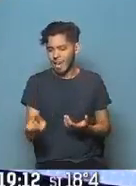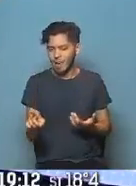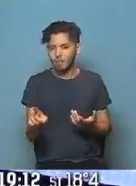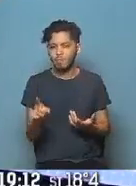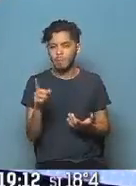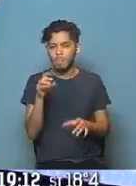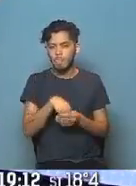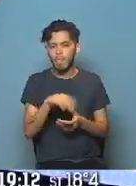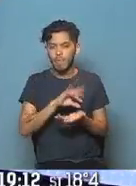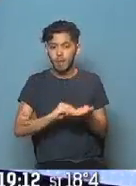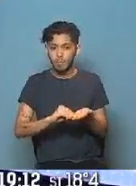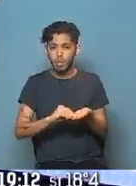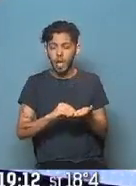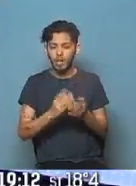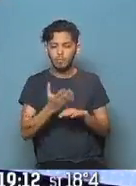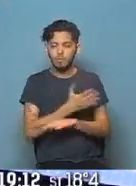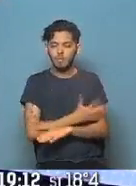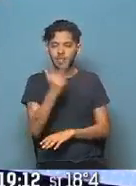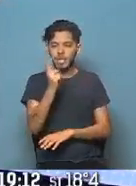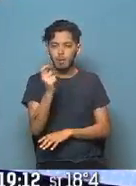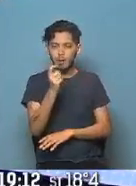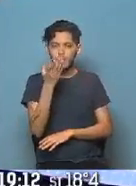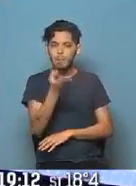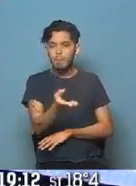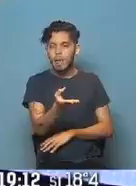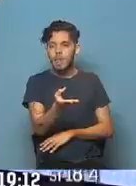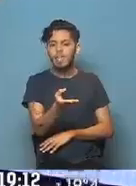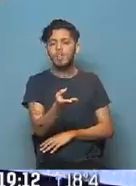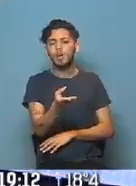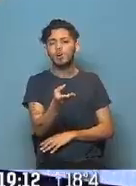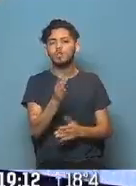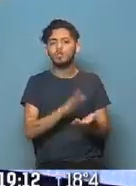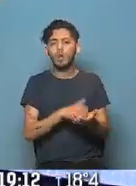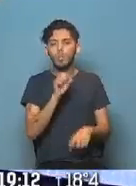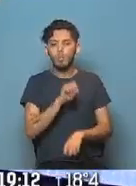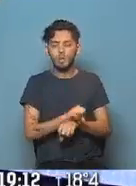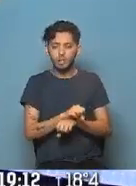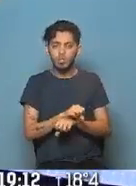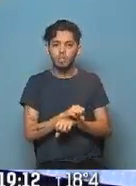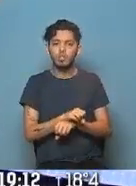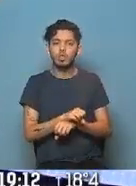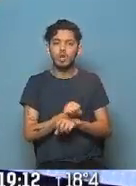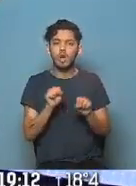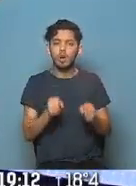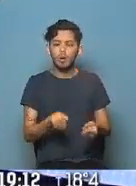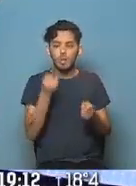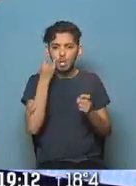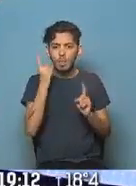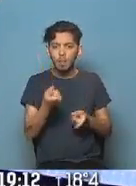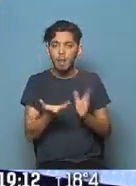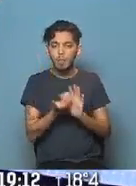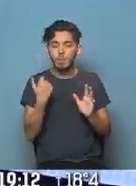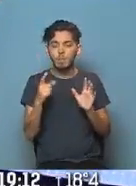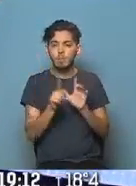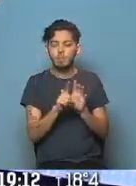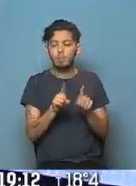pasa en esta Cámara de Diputados. Hace 3 meses que hay un pedido de prisión preventiva y de eliminación del procesamiento